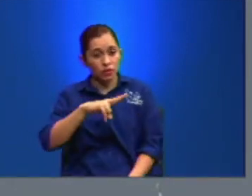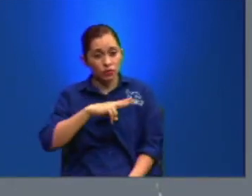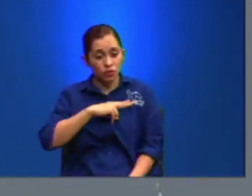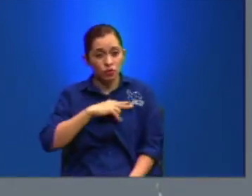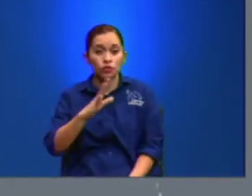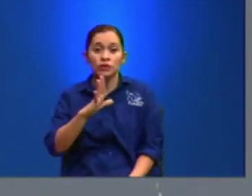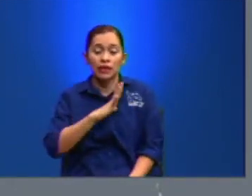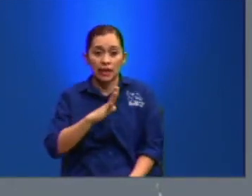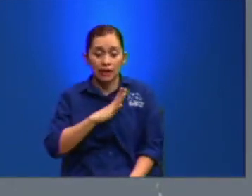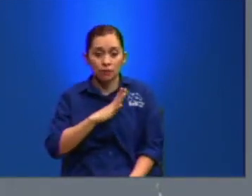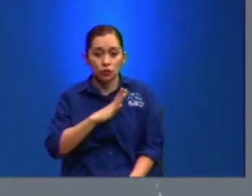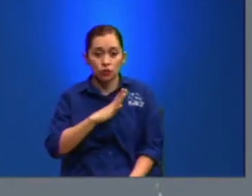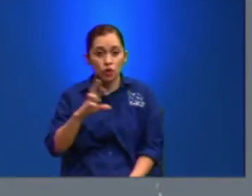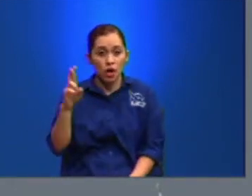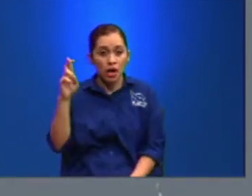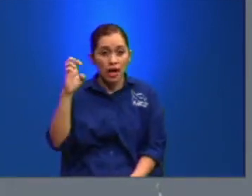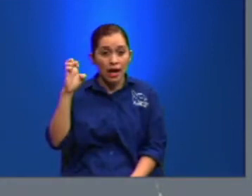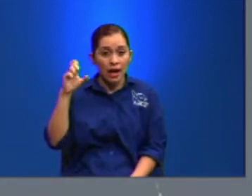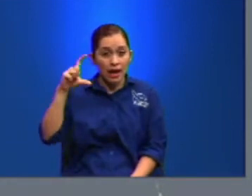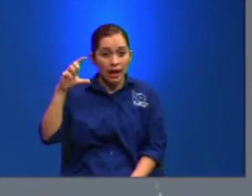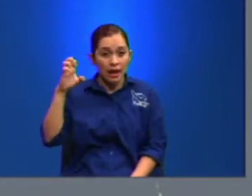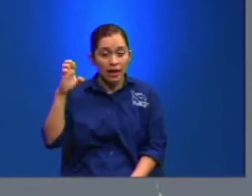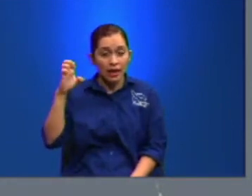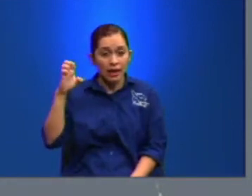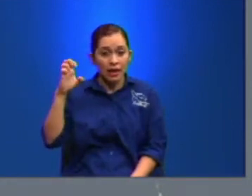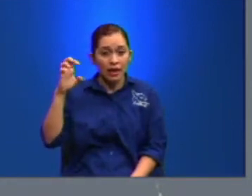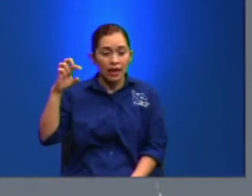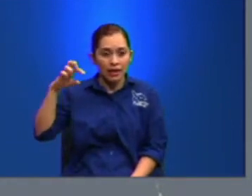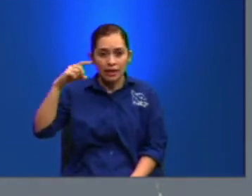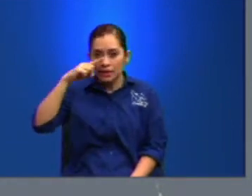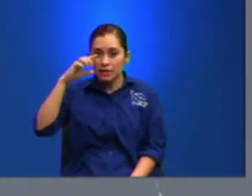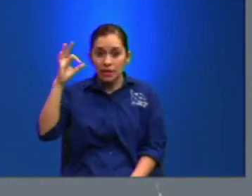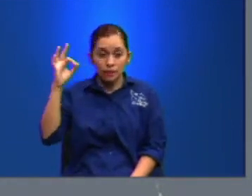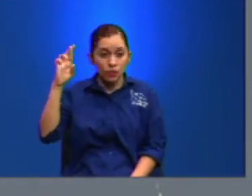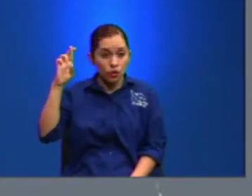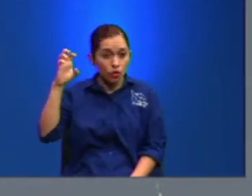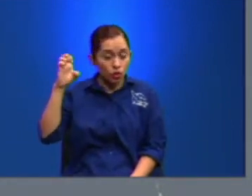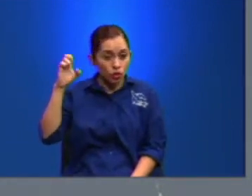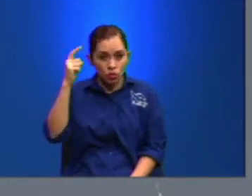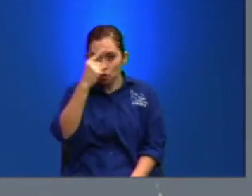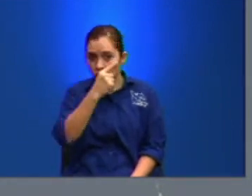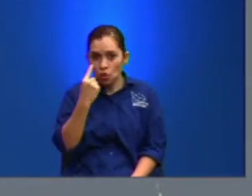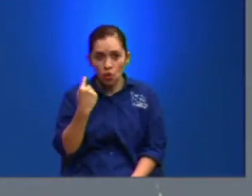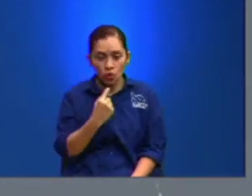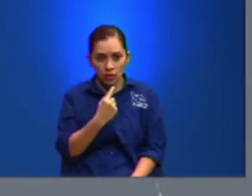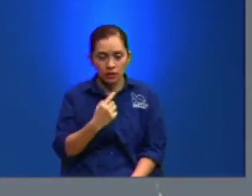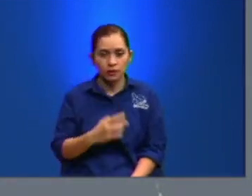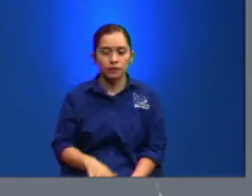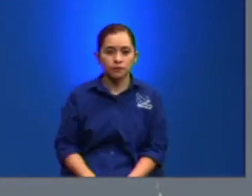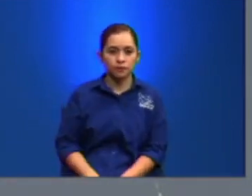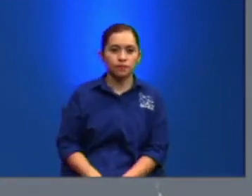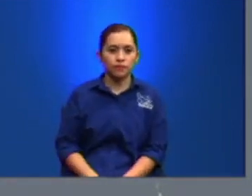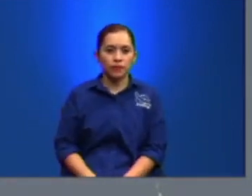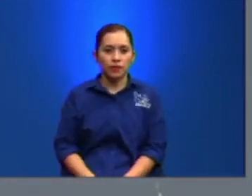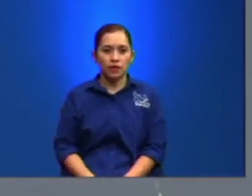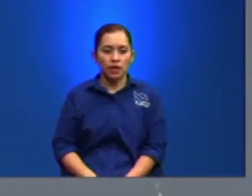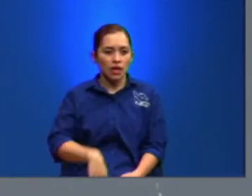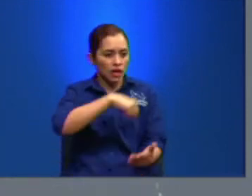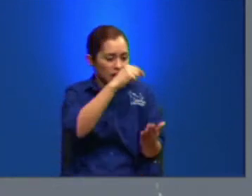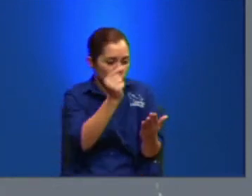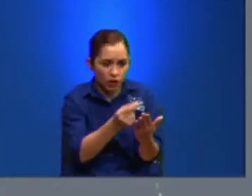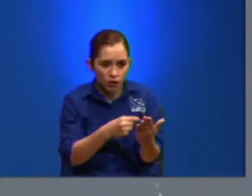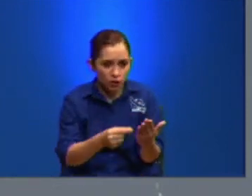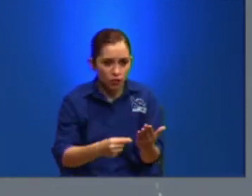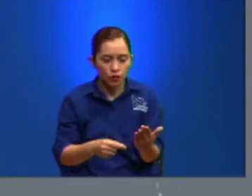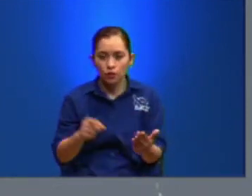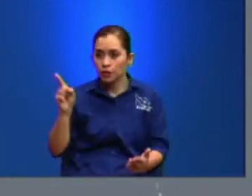receptores que reciben histamina y nos lo dibujaron más o menos así al receptor